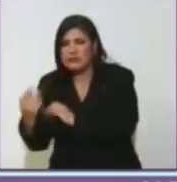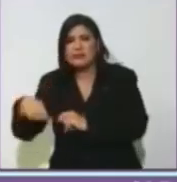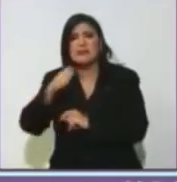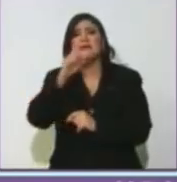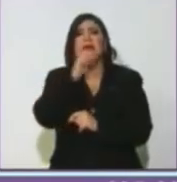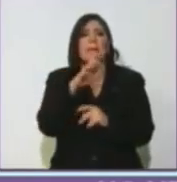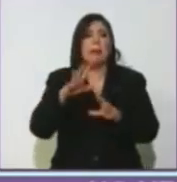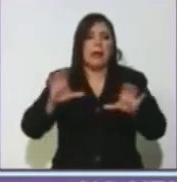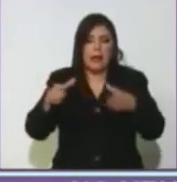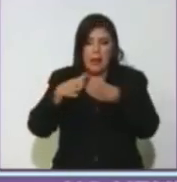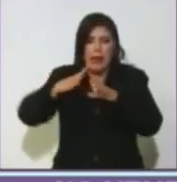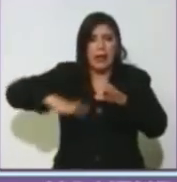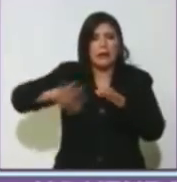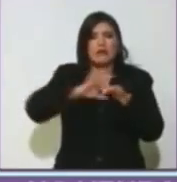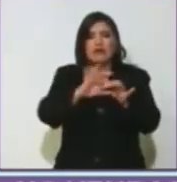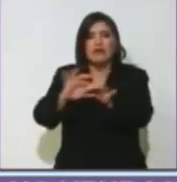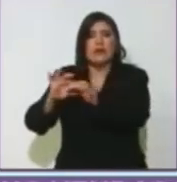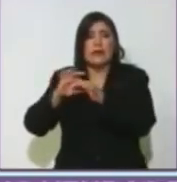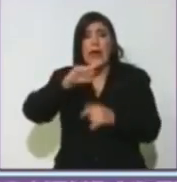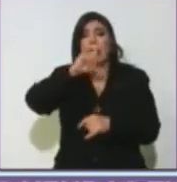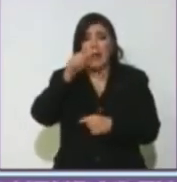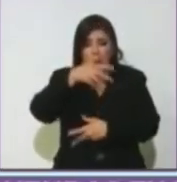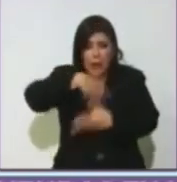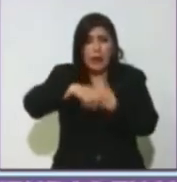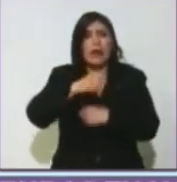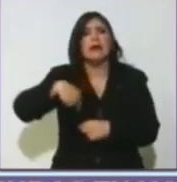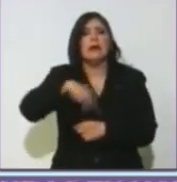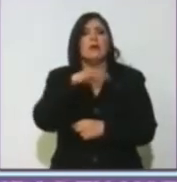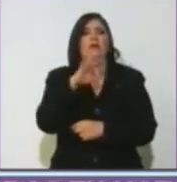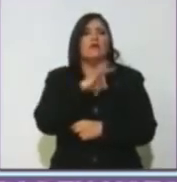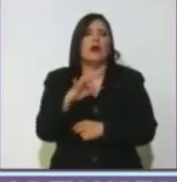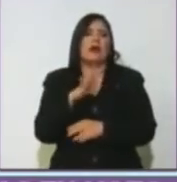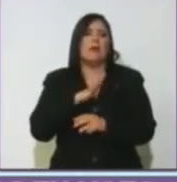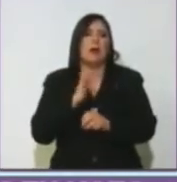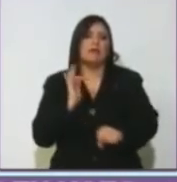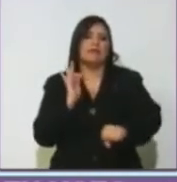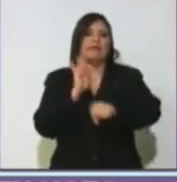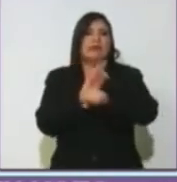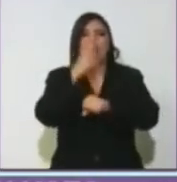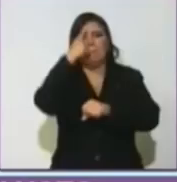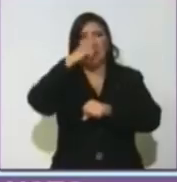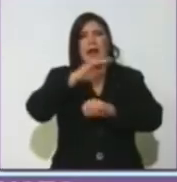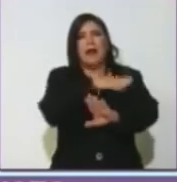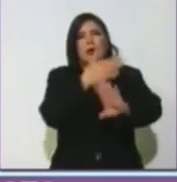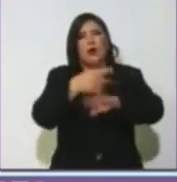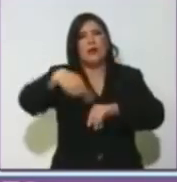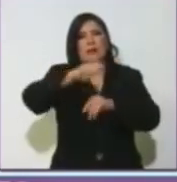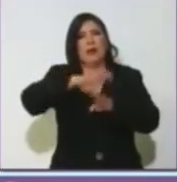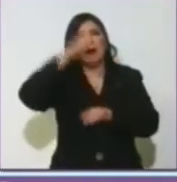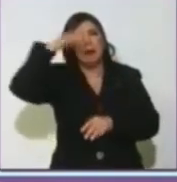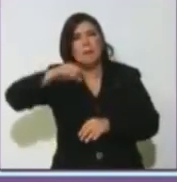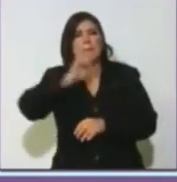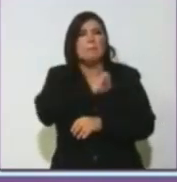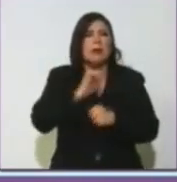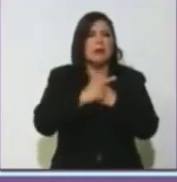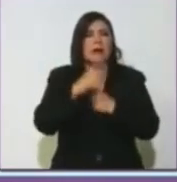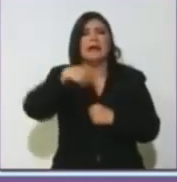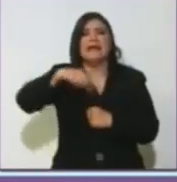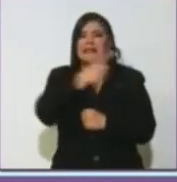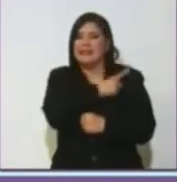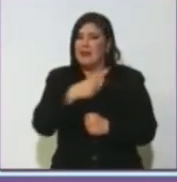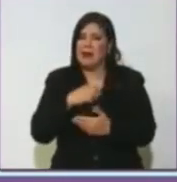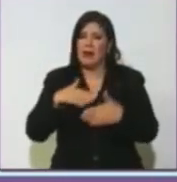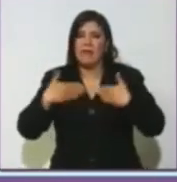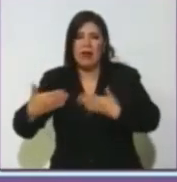manera nosotros mismos vamos a hacer un escudo contra la delincuencia necesitamos volver a confiar unos en otros los